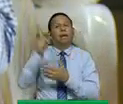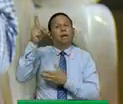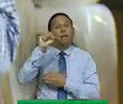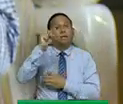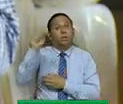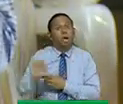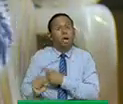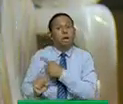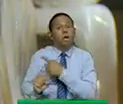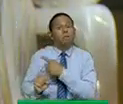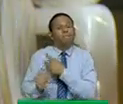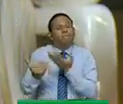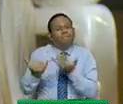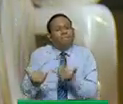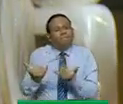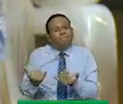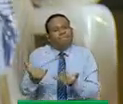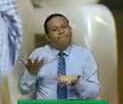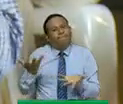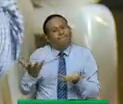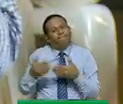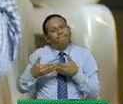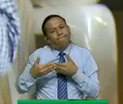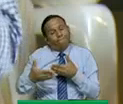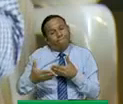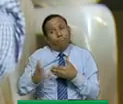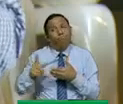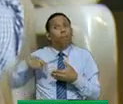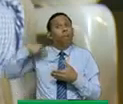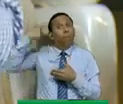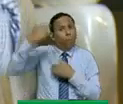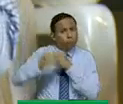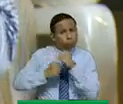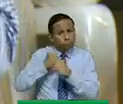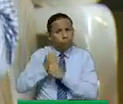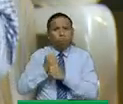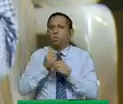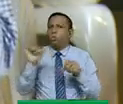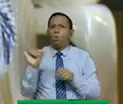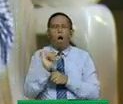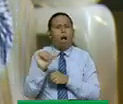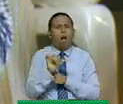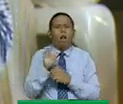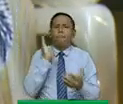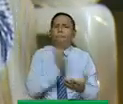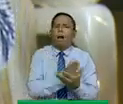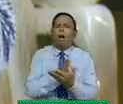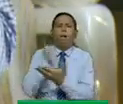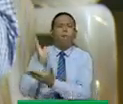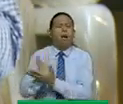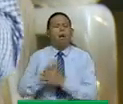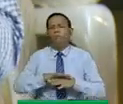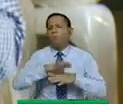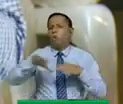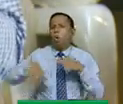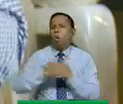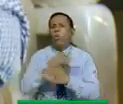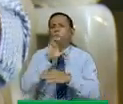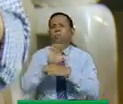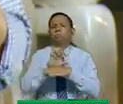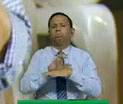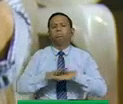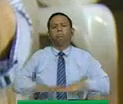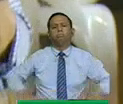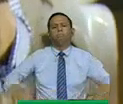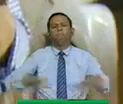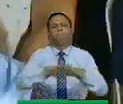lo que está sucediendo ahora, pero a partir del próximo año no hay examen de la SENESID, el régimen sierra y el régimen